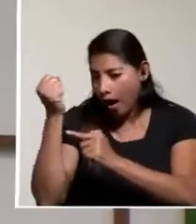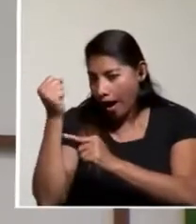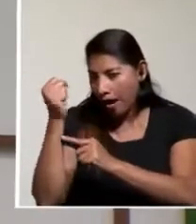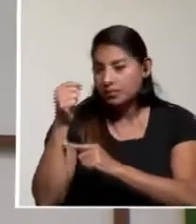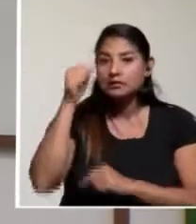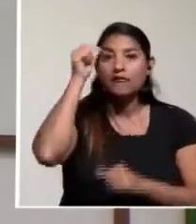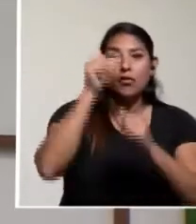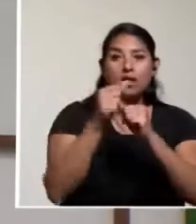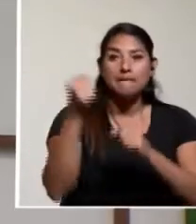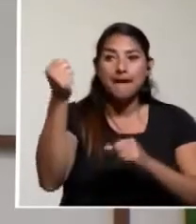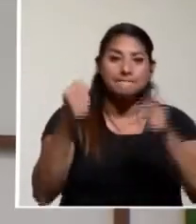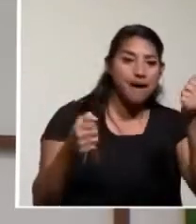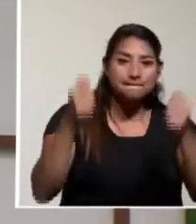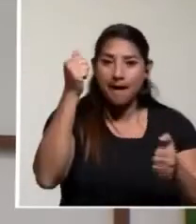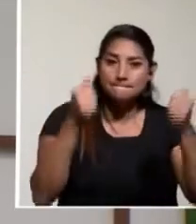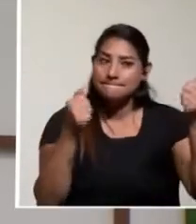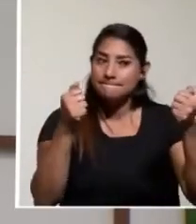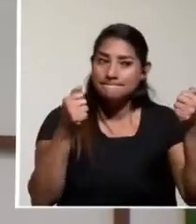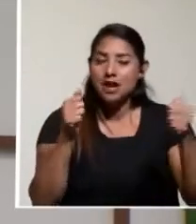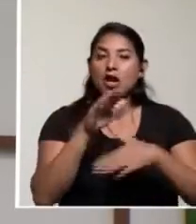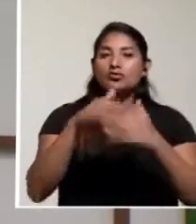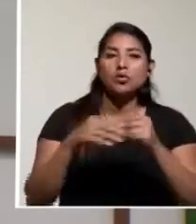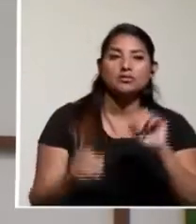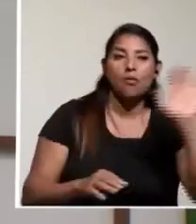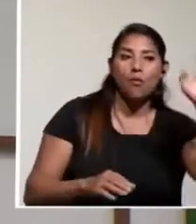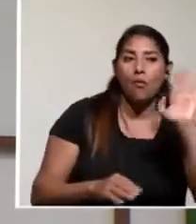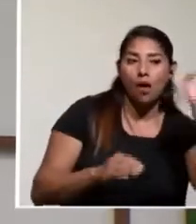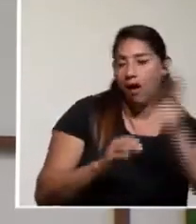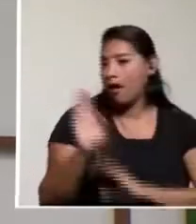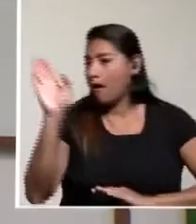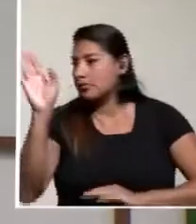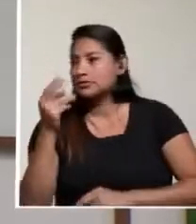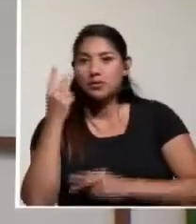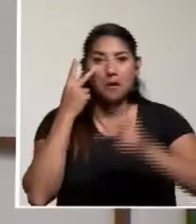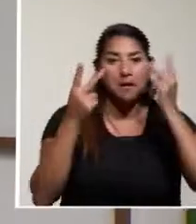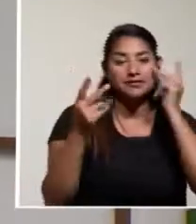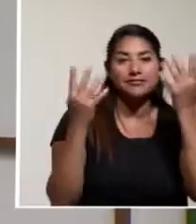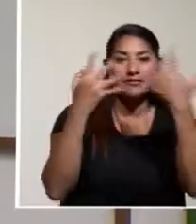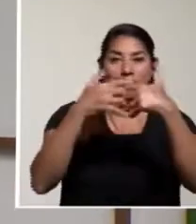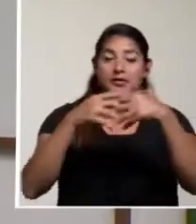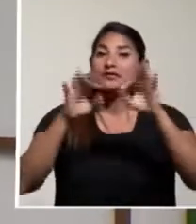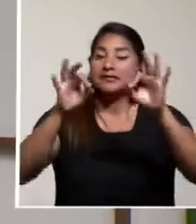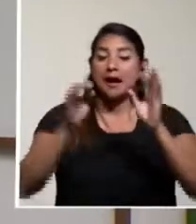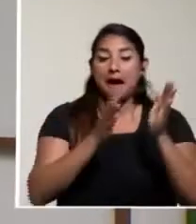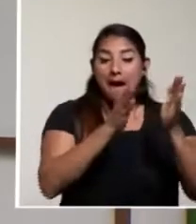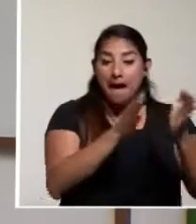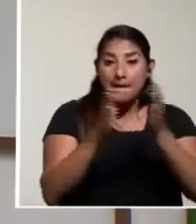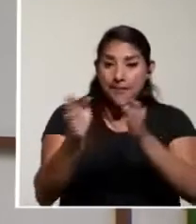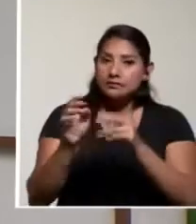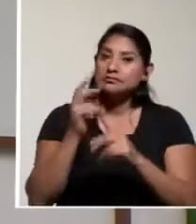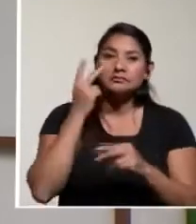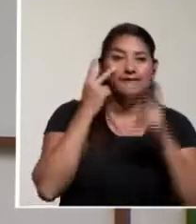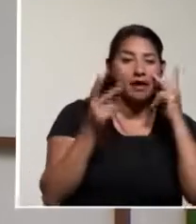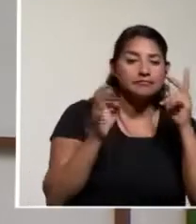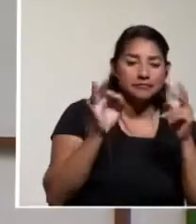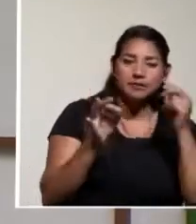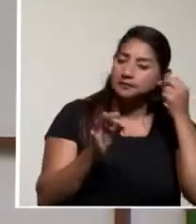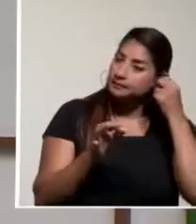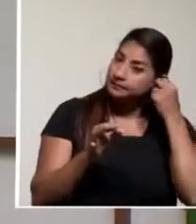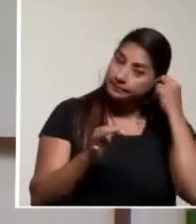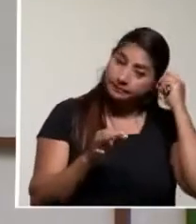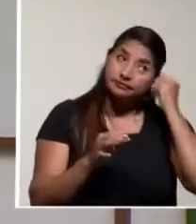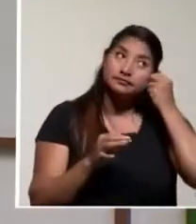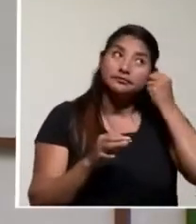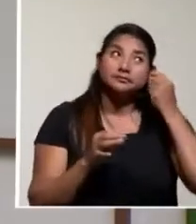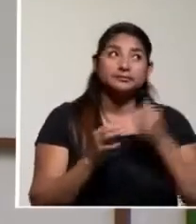acordarse para que todo sea que el uso de extremidades superiores e inferiores, cada parte, sí, sea simétrica,